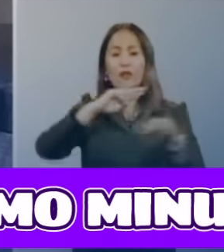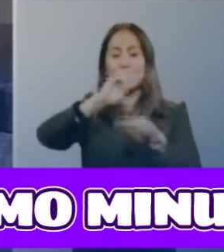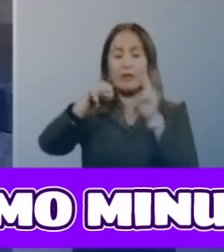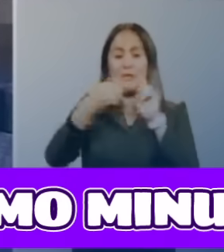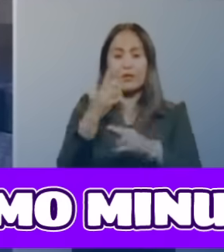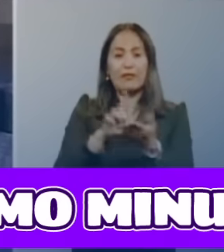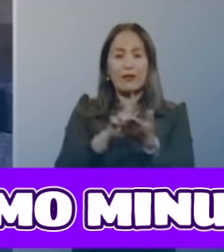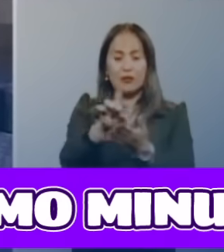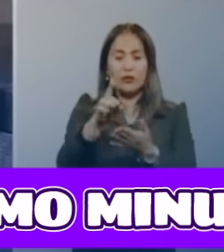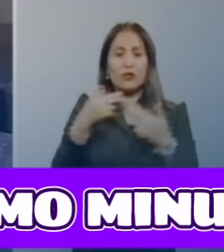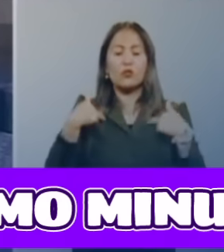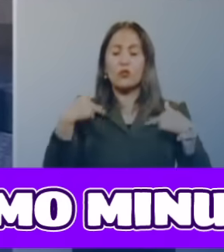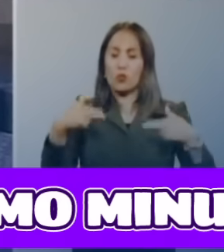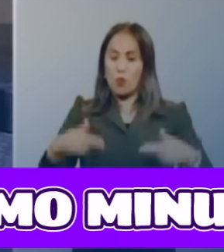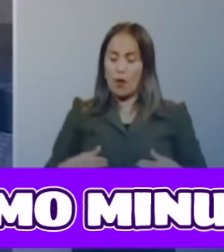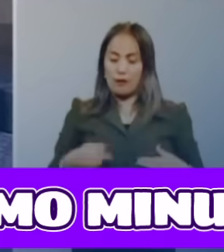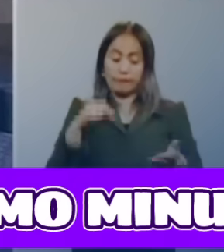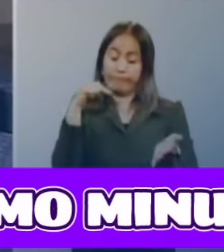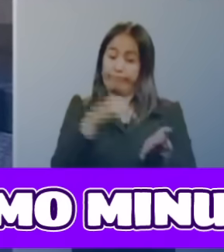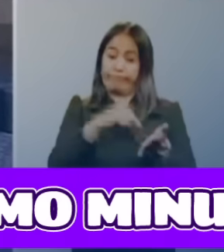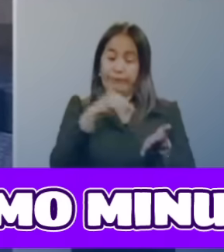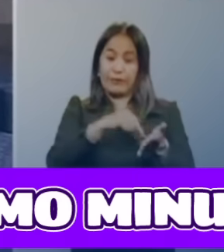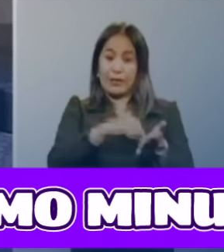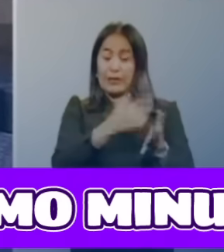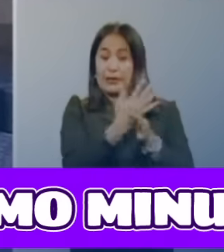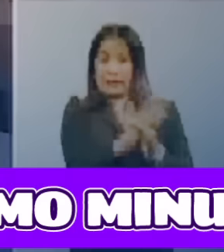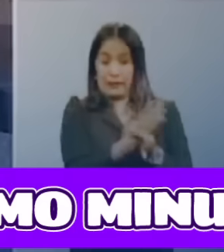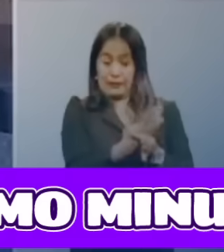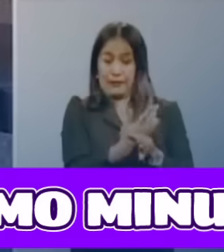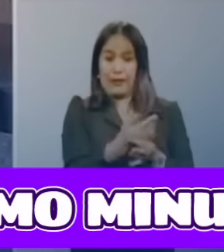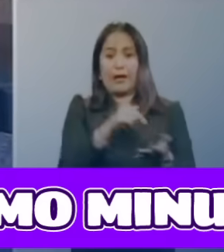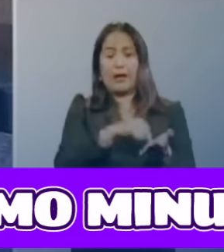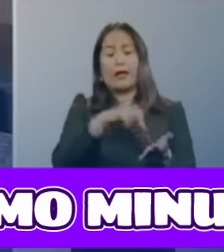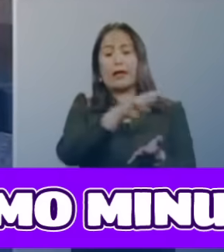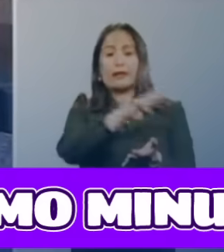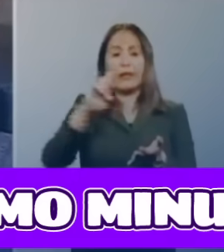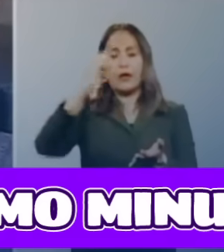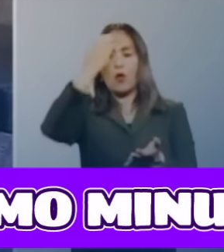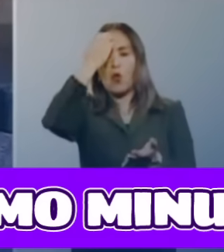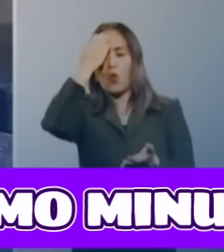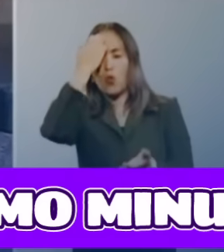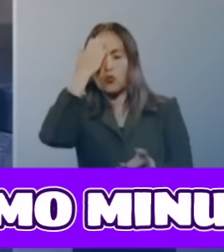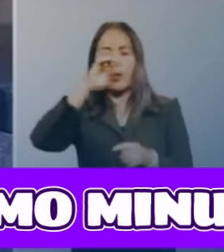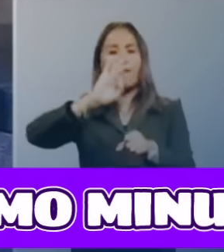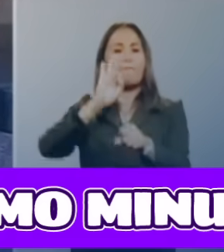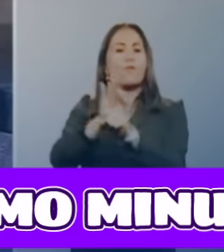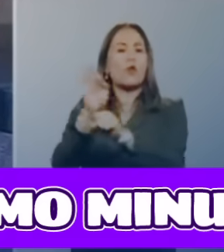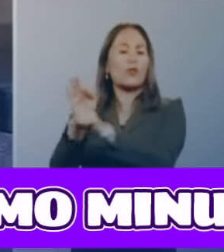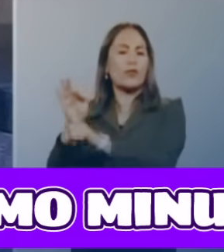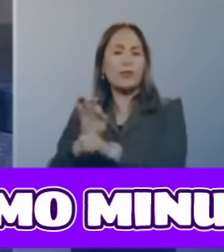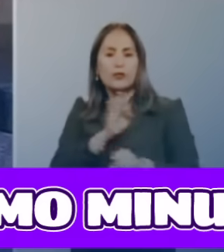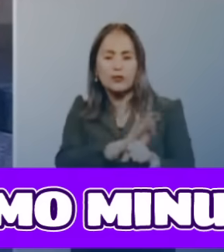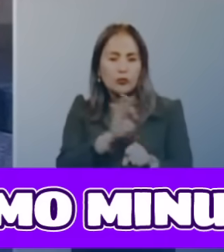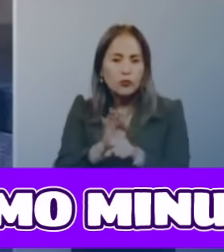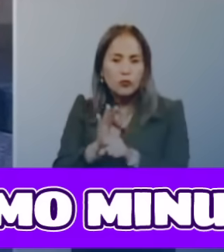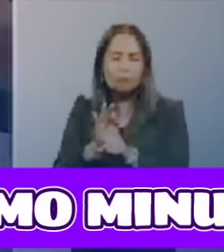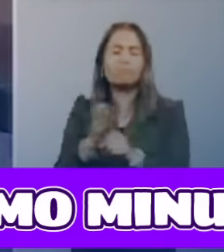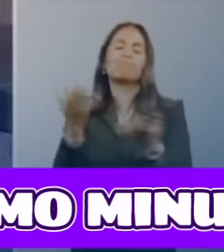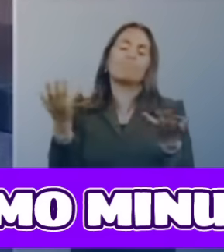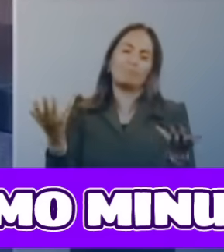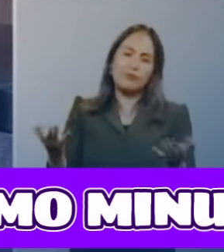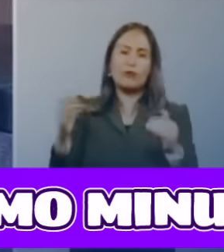los Derechos Humanos prevé y reconoce la protección por igual de